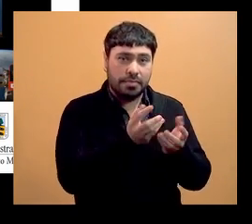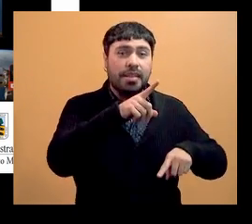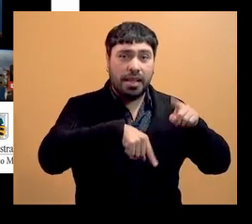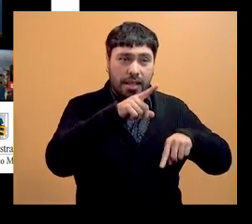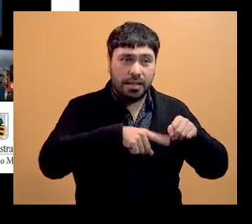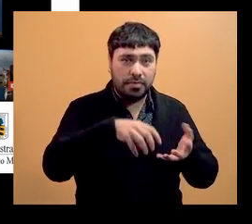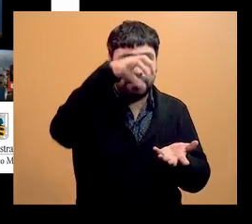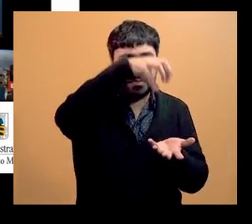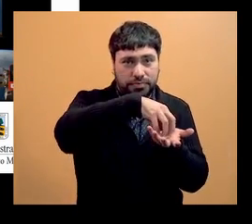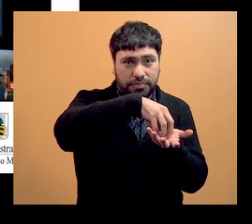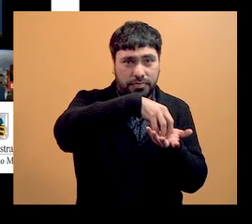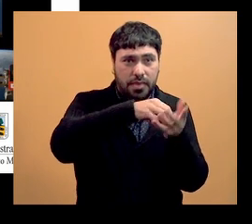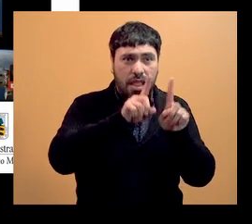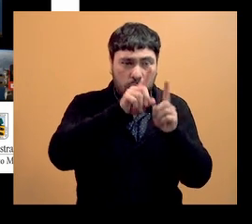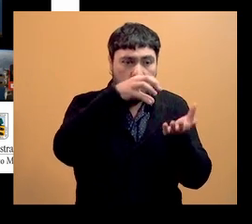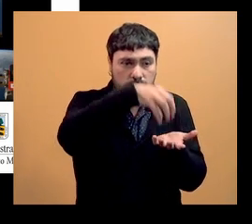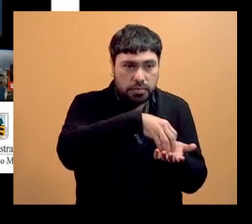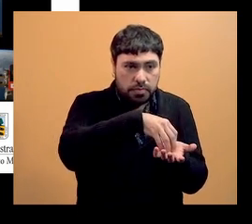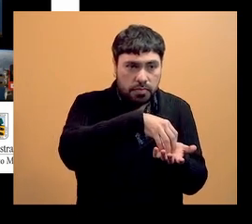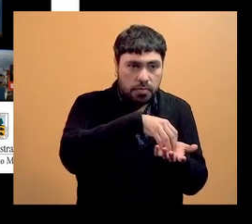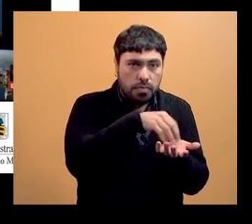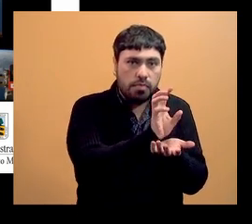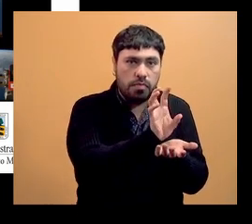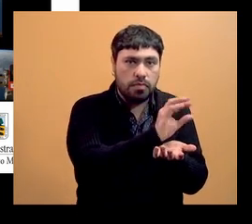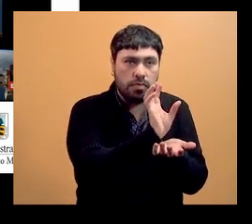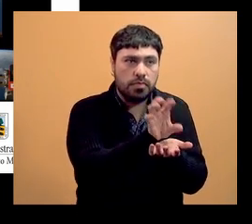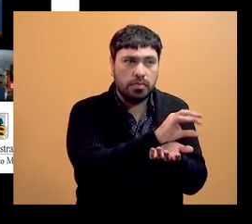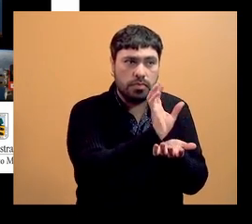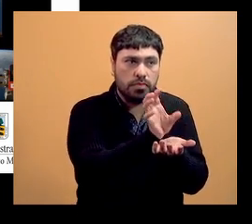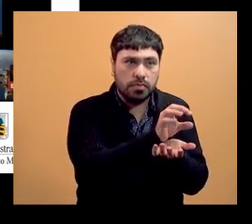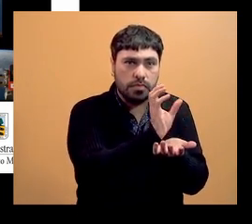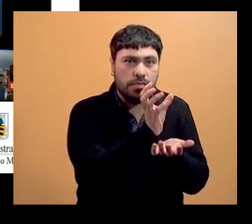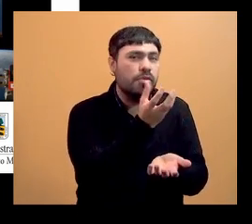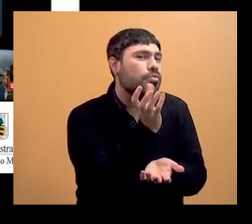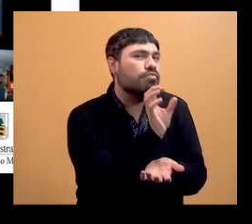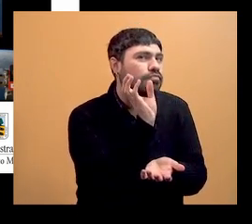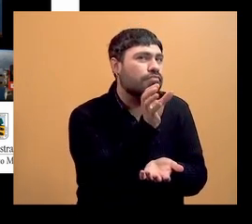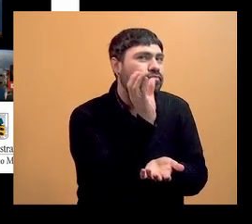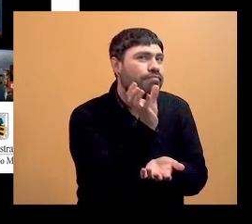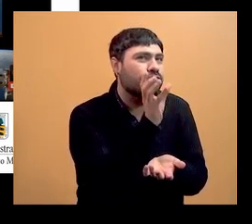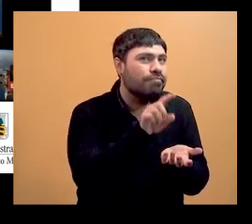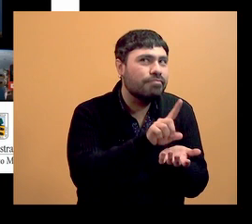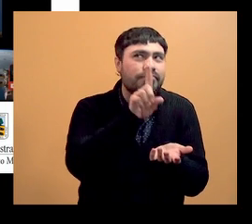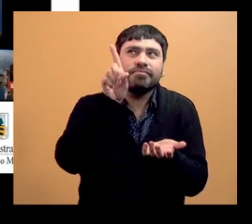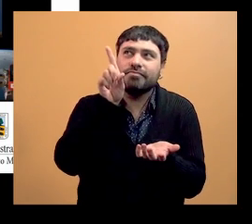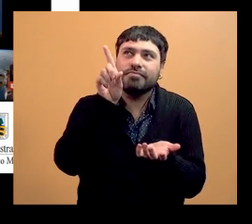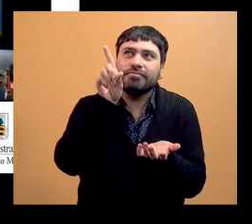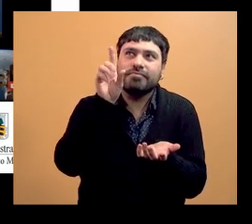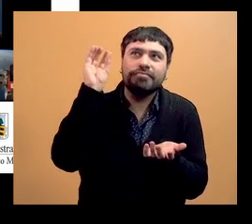captar y captar la señal de los satélites y controlar también los satélites. Y por supuesto tenemos toda una